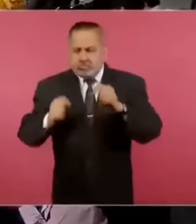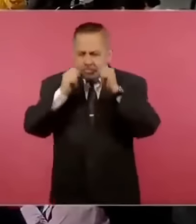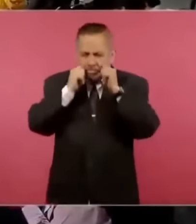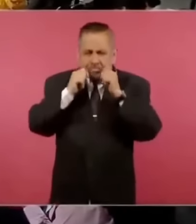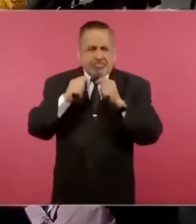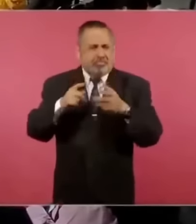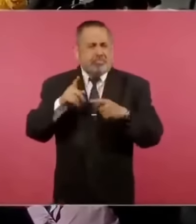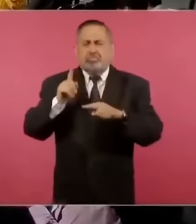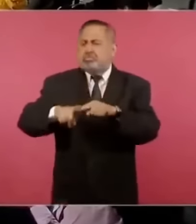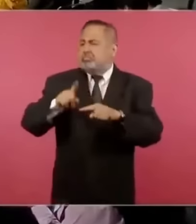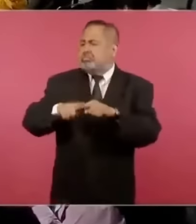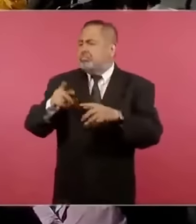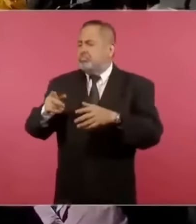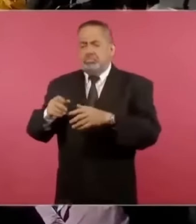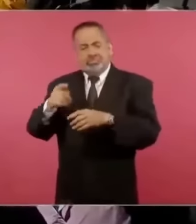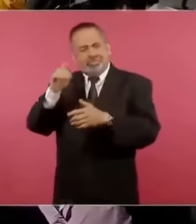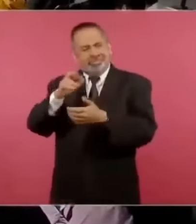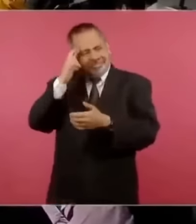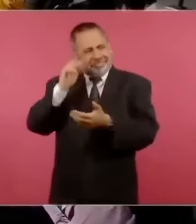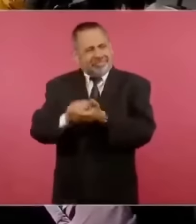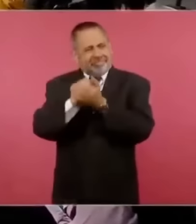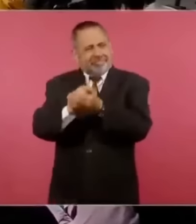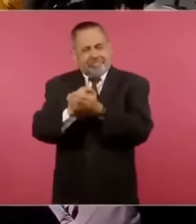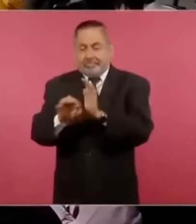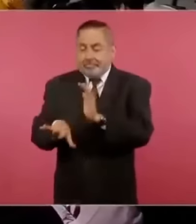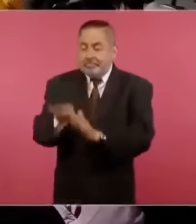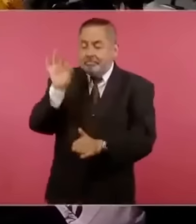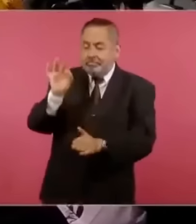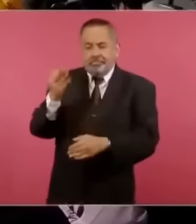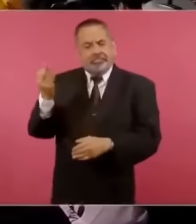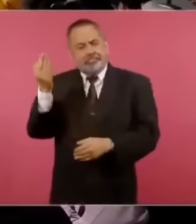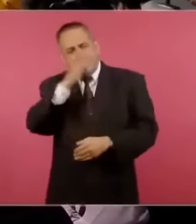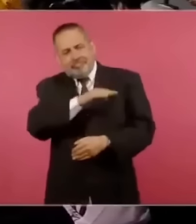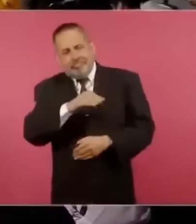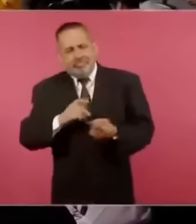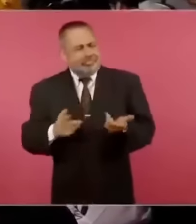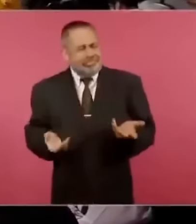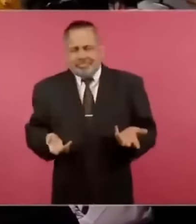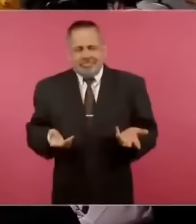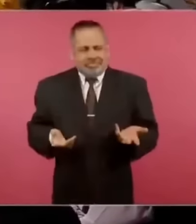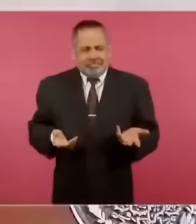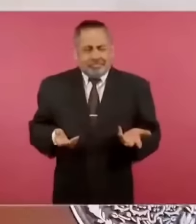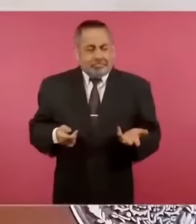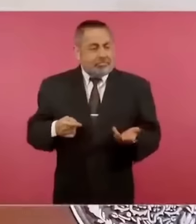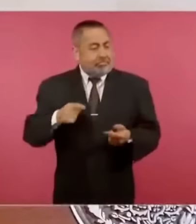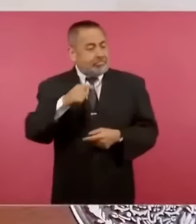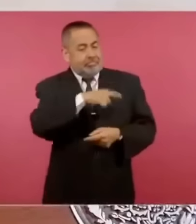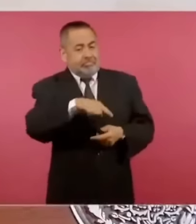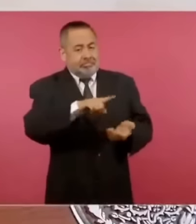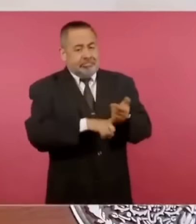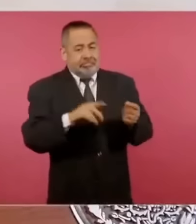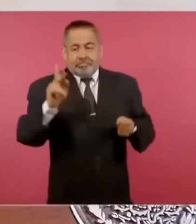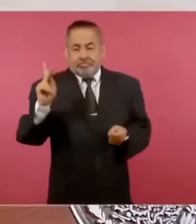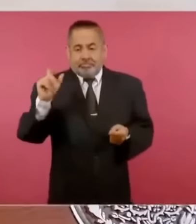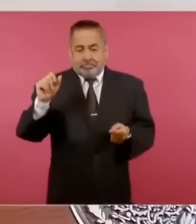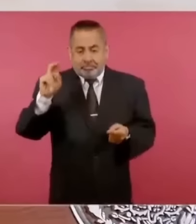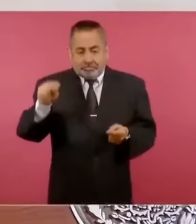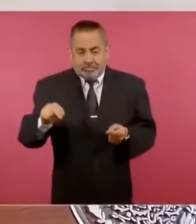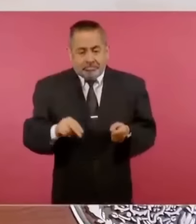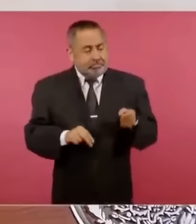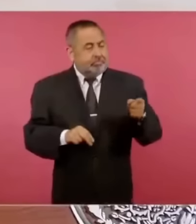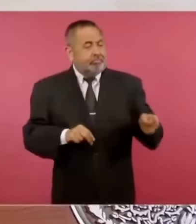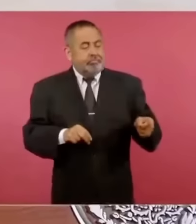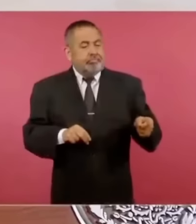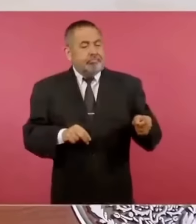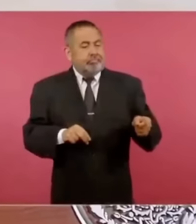la tómbola. Esa tómbola que hicieron fue una farsa, porque finalmente ellas, viniendo del PAN,